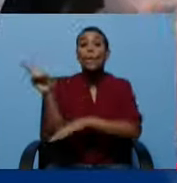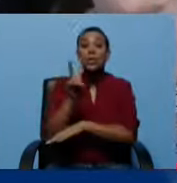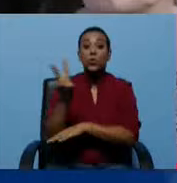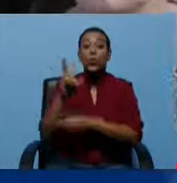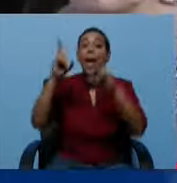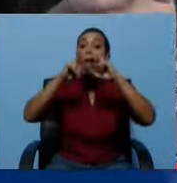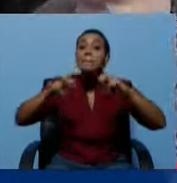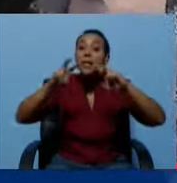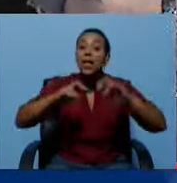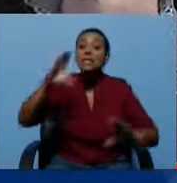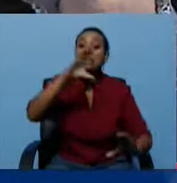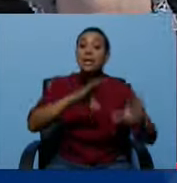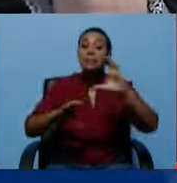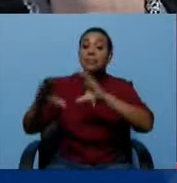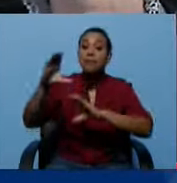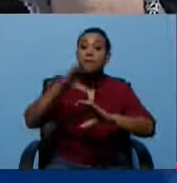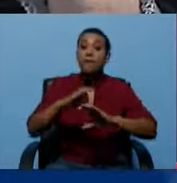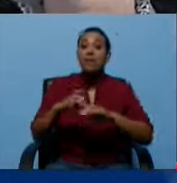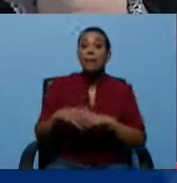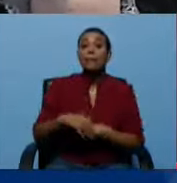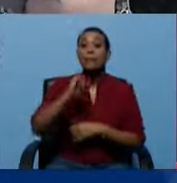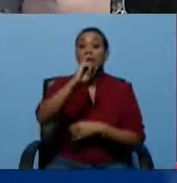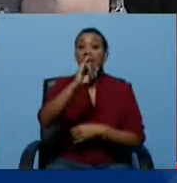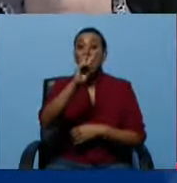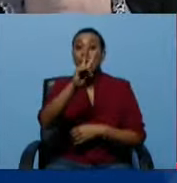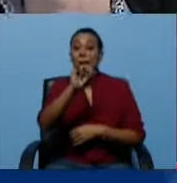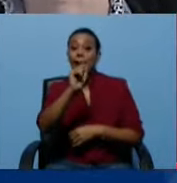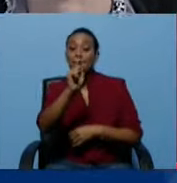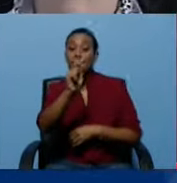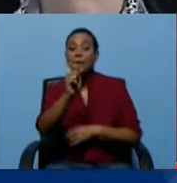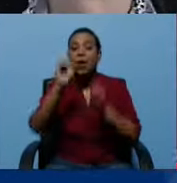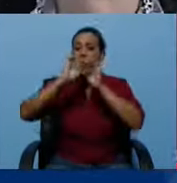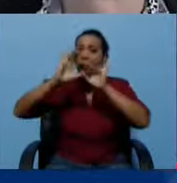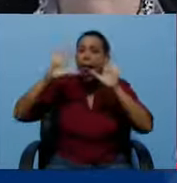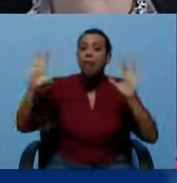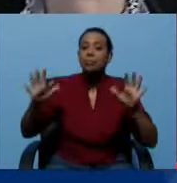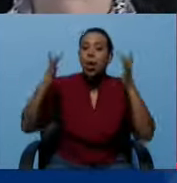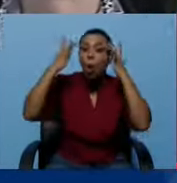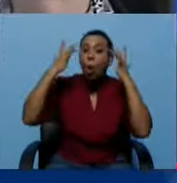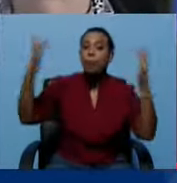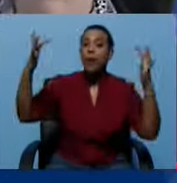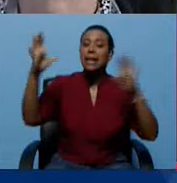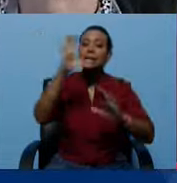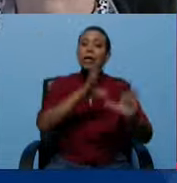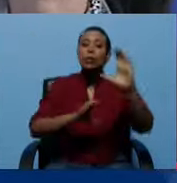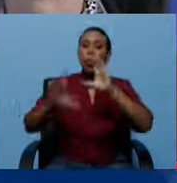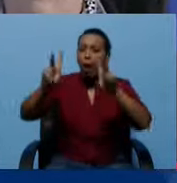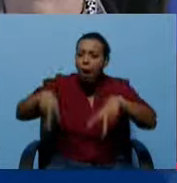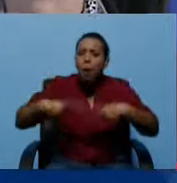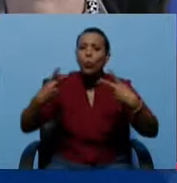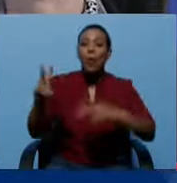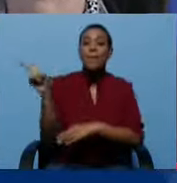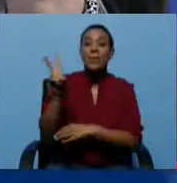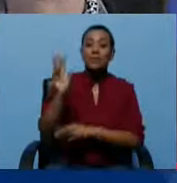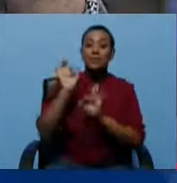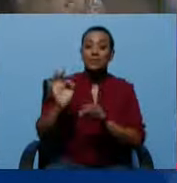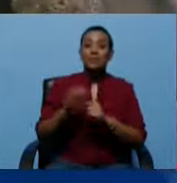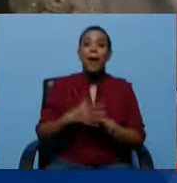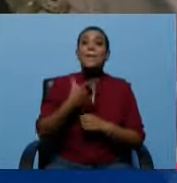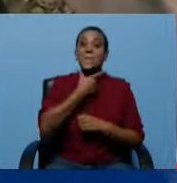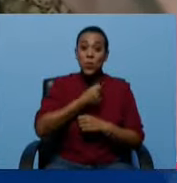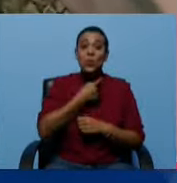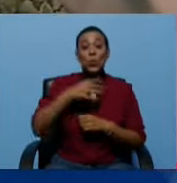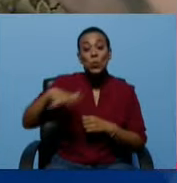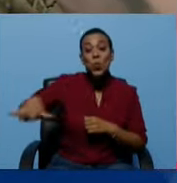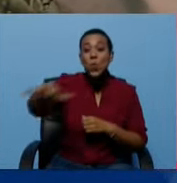de Investigaciones Científicas, el IBIC, gloria del conocimiento y de la ciencia venezolana. Me gusta mucho